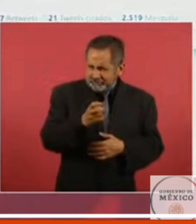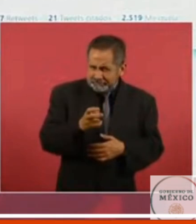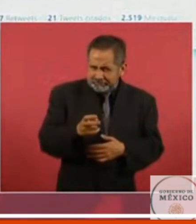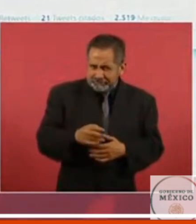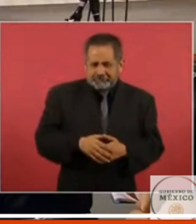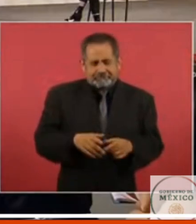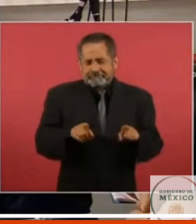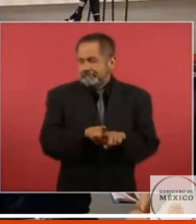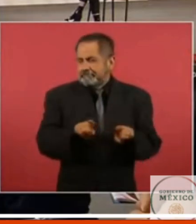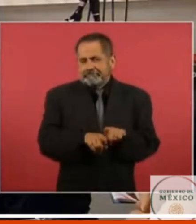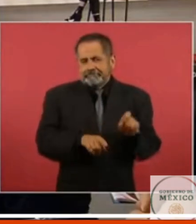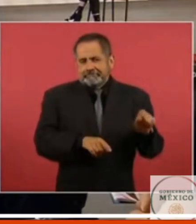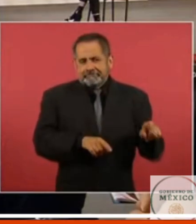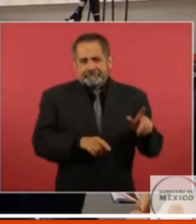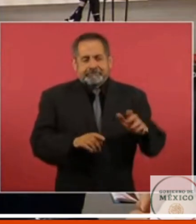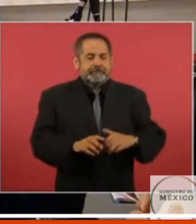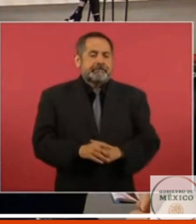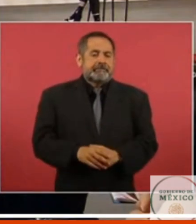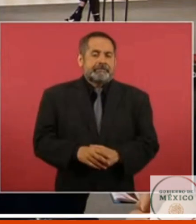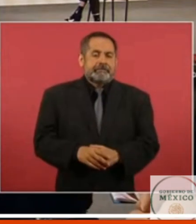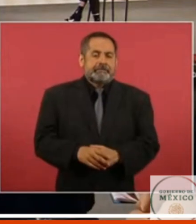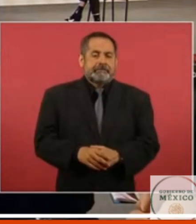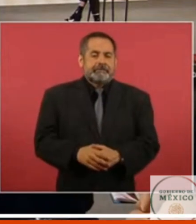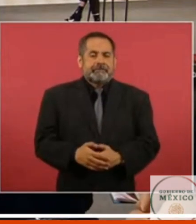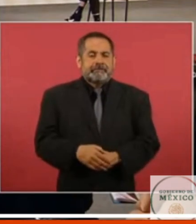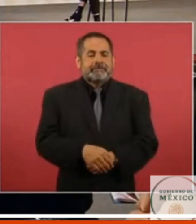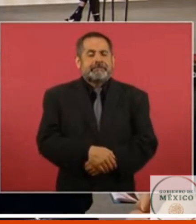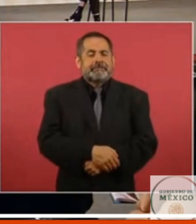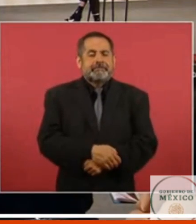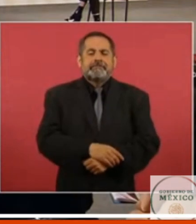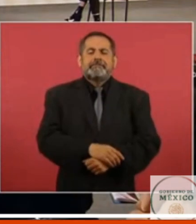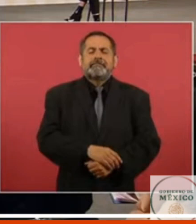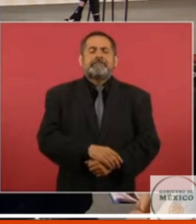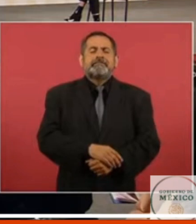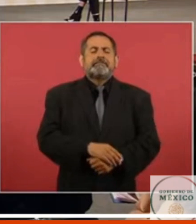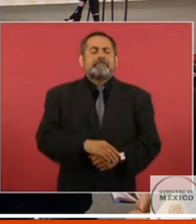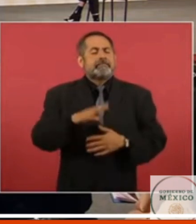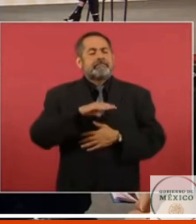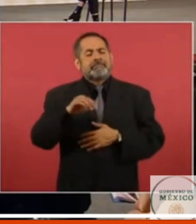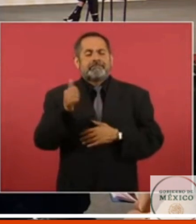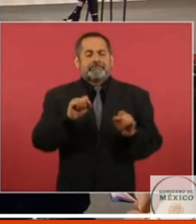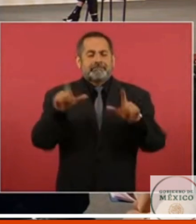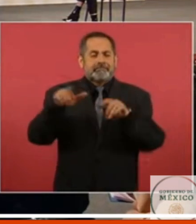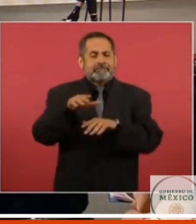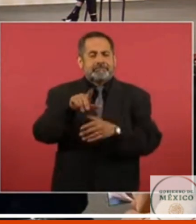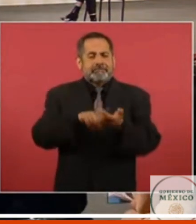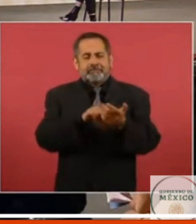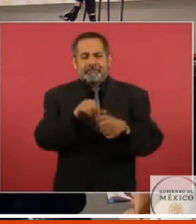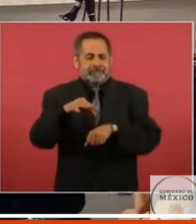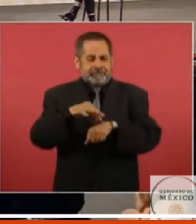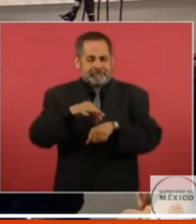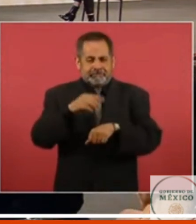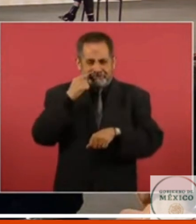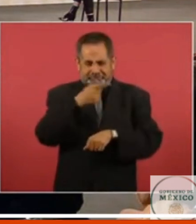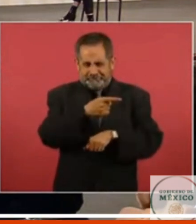Es lo mismo. Pásale, porque ves que hay otro sobre los médicos.